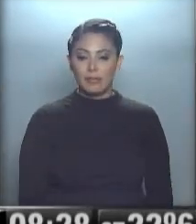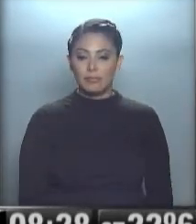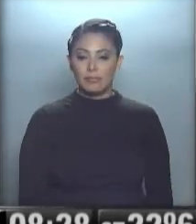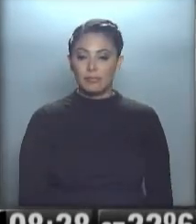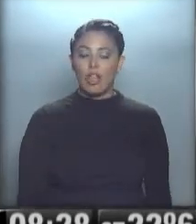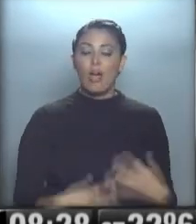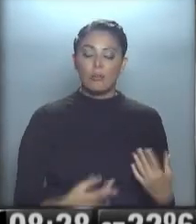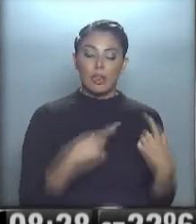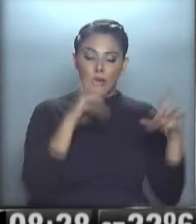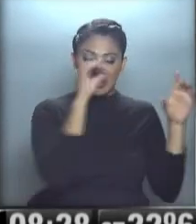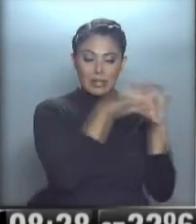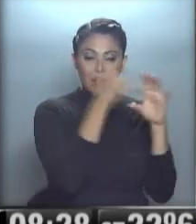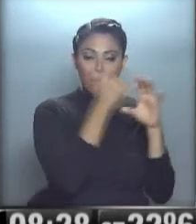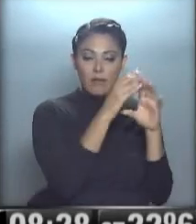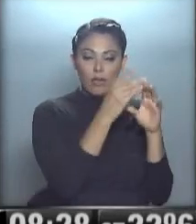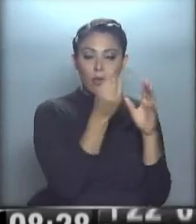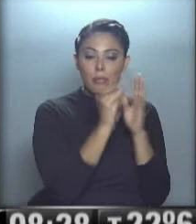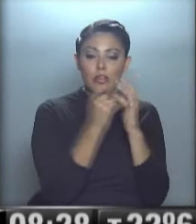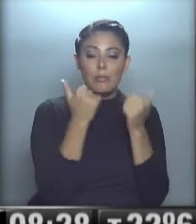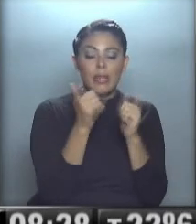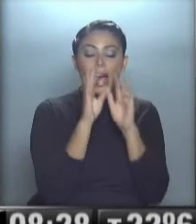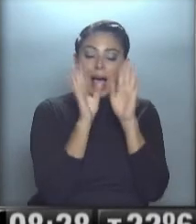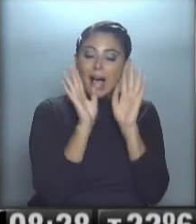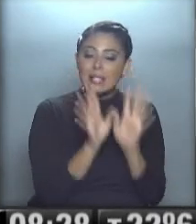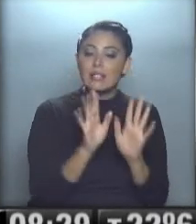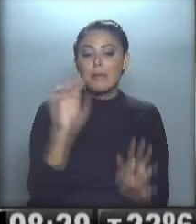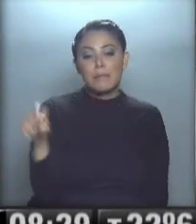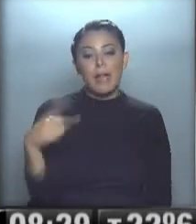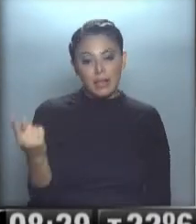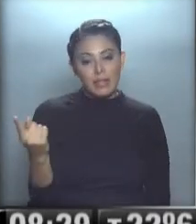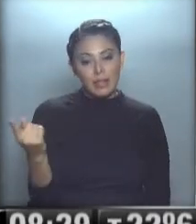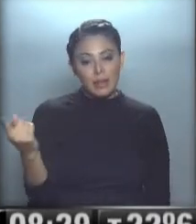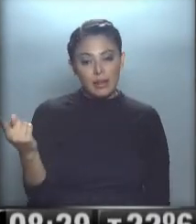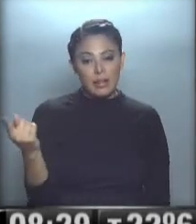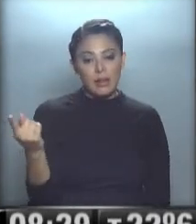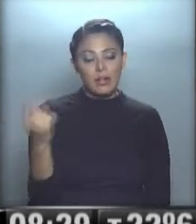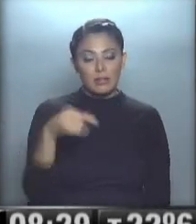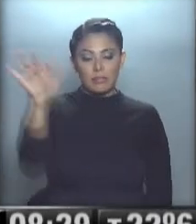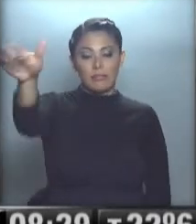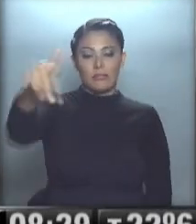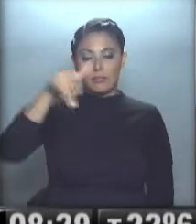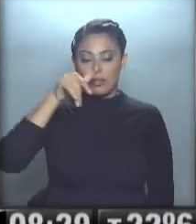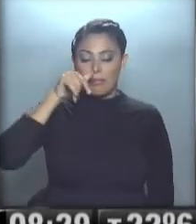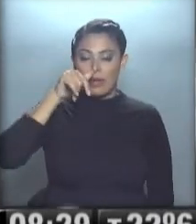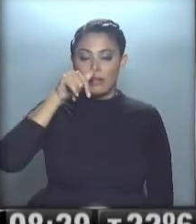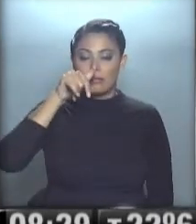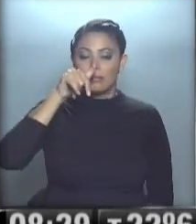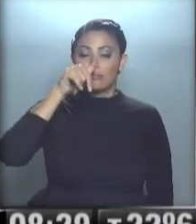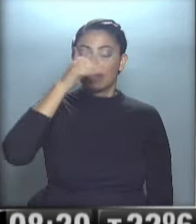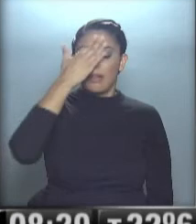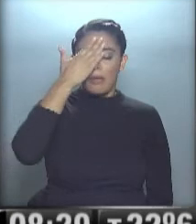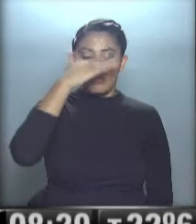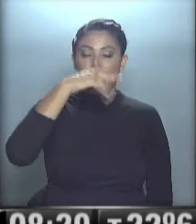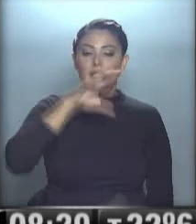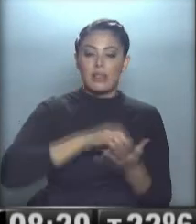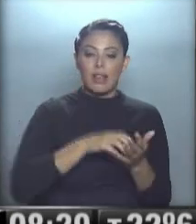exista abastecimiento a precios razonables. En ese sentido, mañana hemos tenido la convocatoria para el régimen de